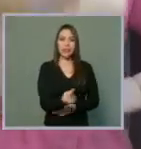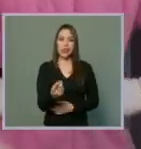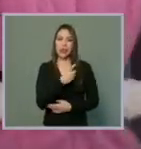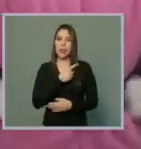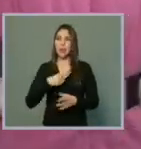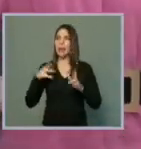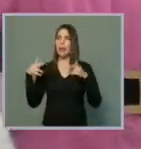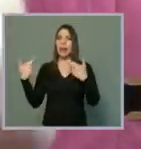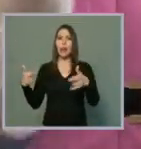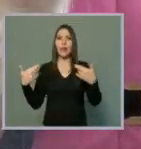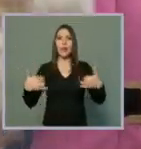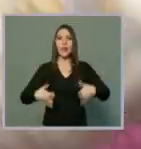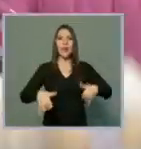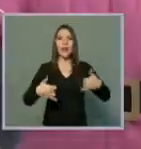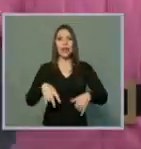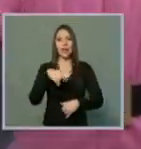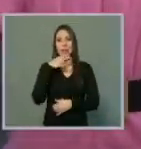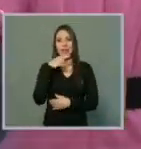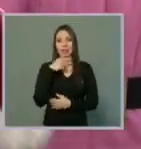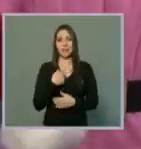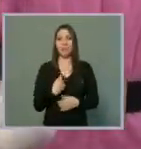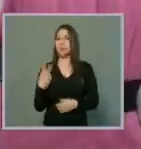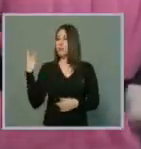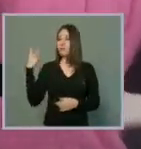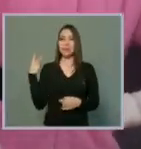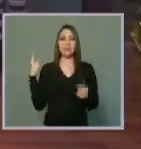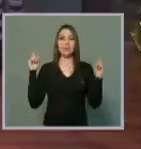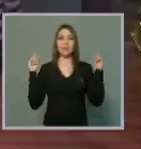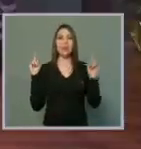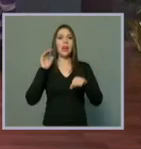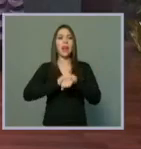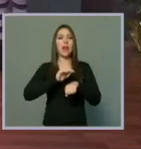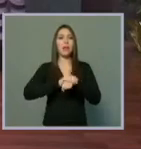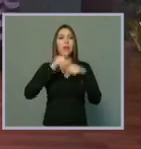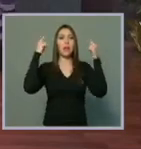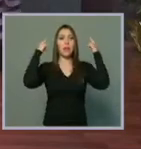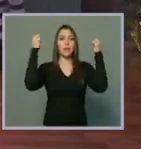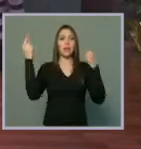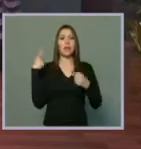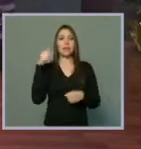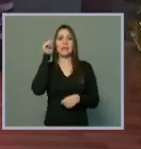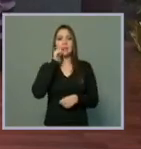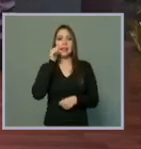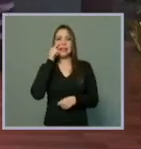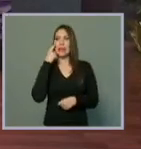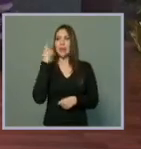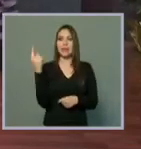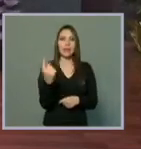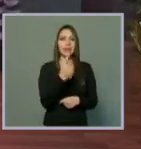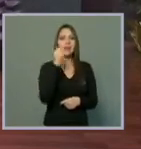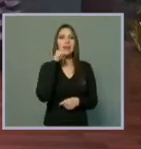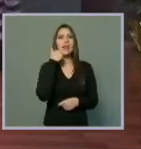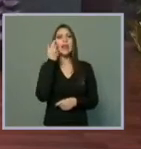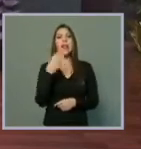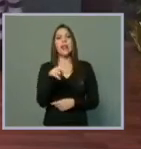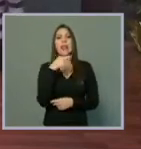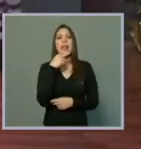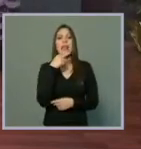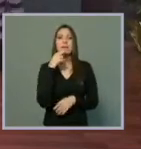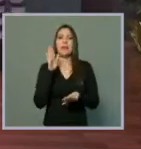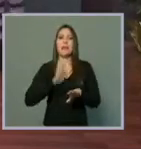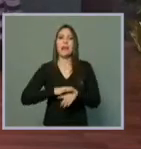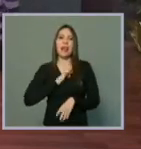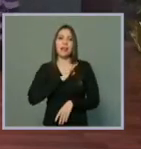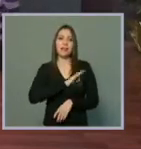juguetes en Navidad. Mis amigos los duendes y yo estamos siempre alertas para que la Navidad sea la época más feliz del